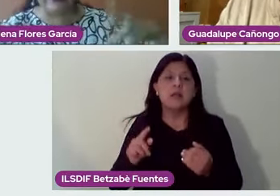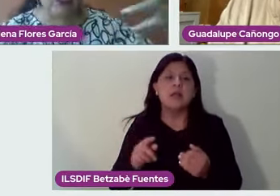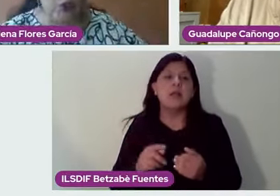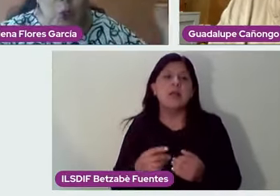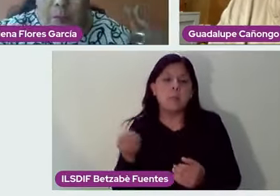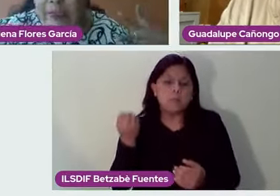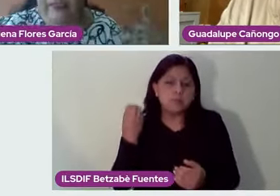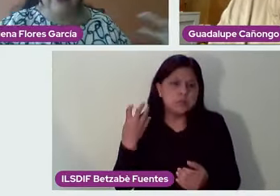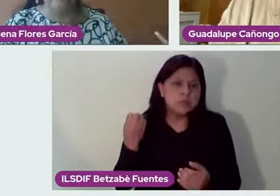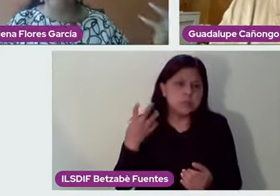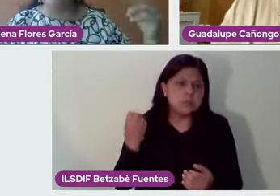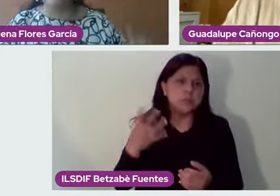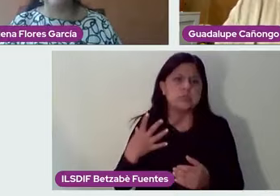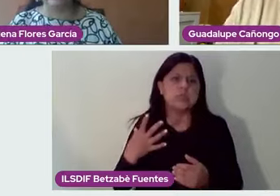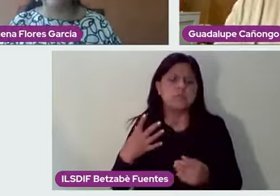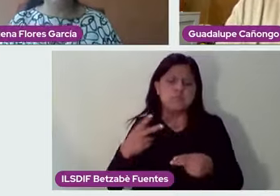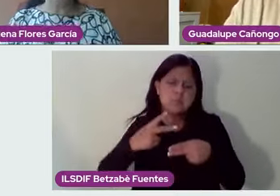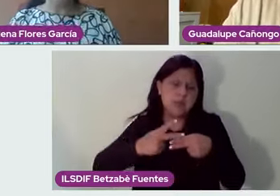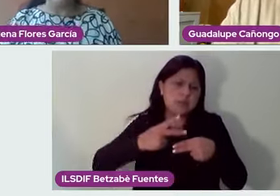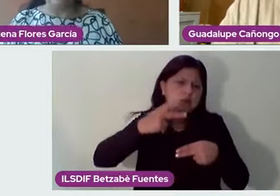el Meet, el Zoom, ¿no?